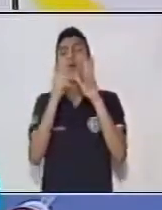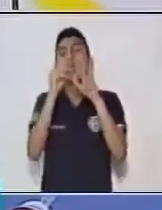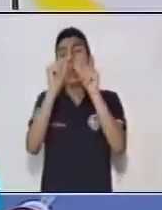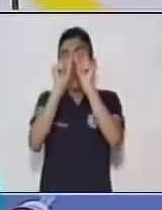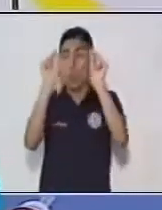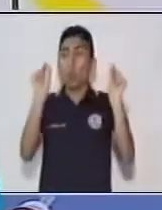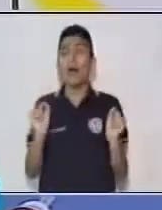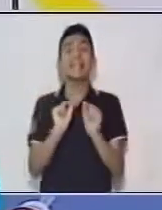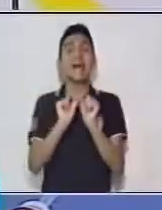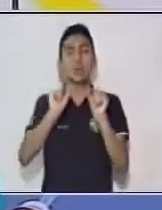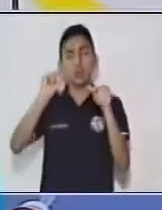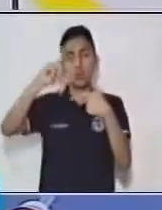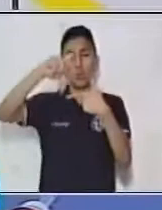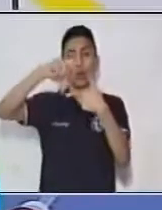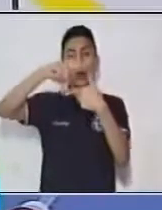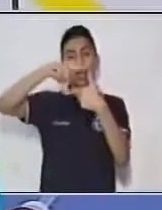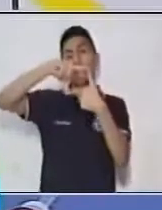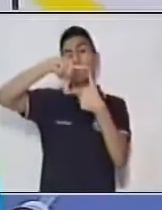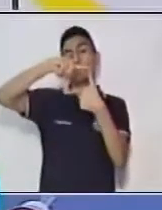de simetría